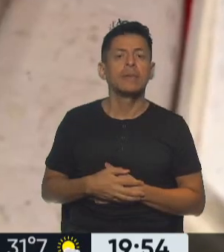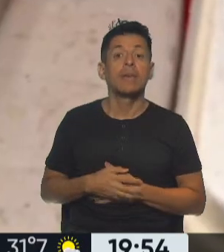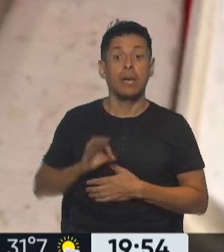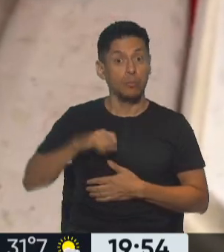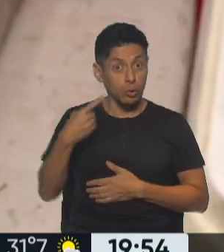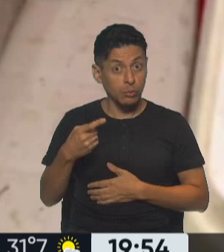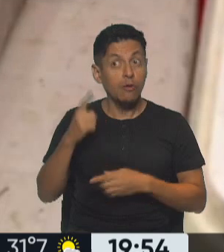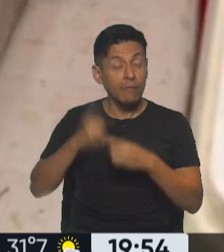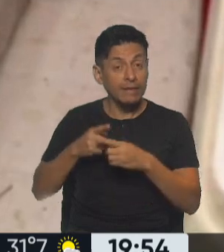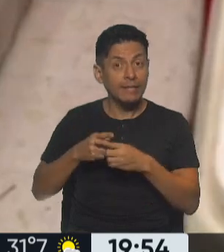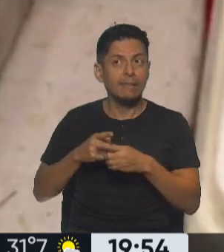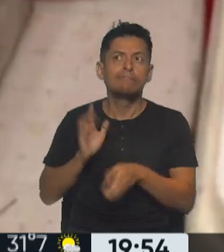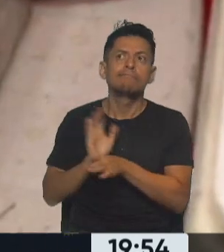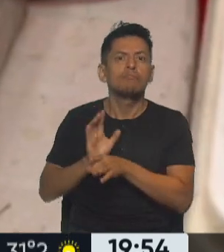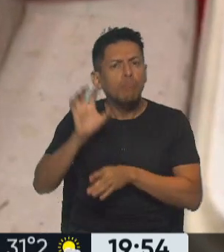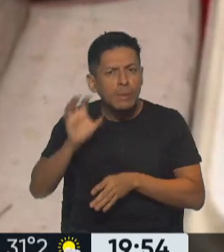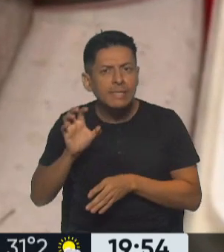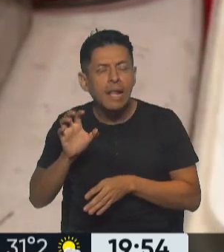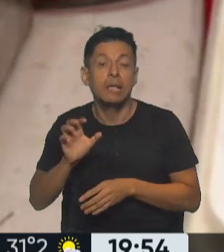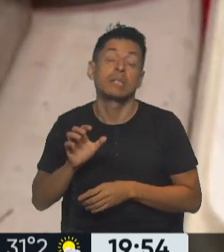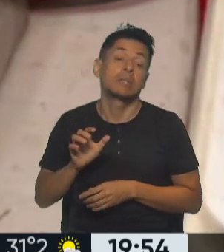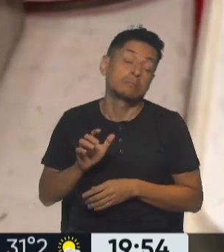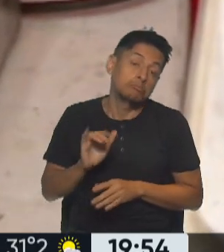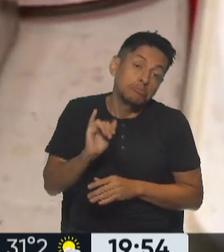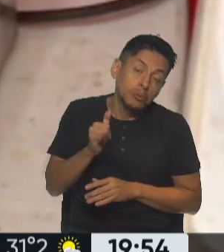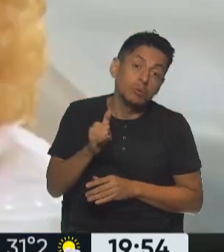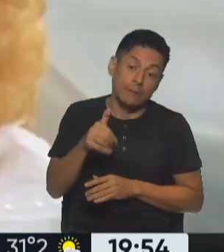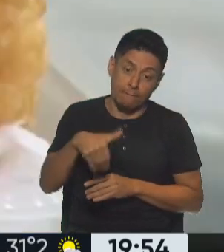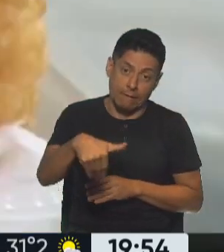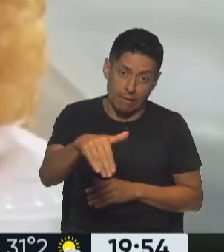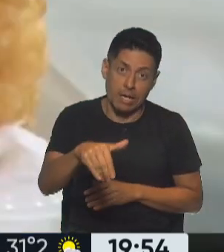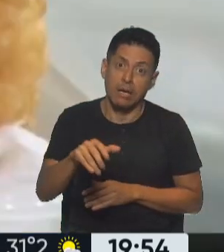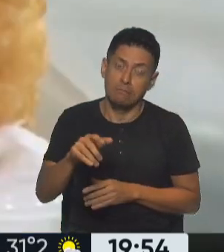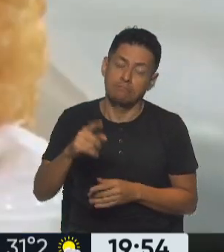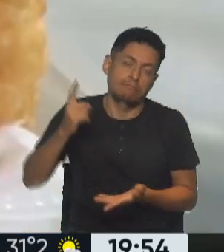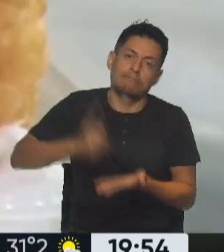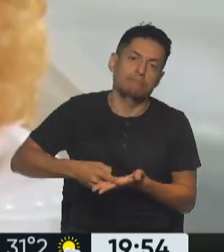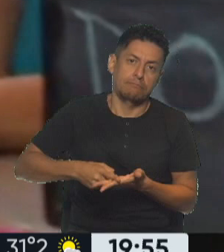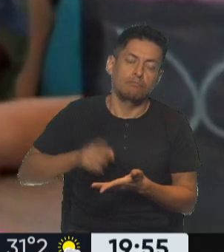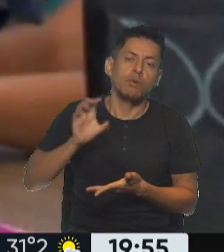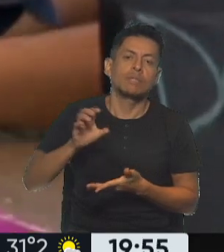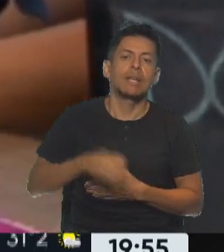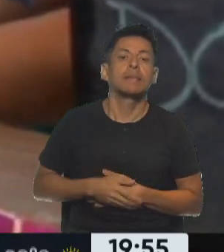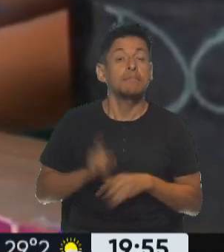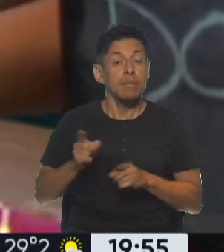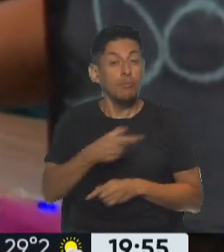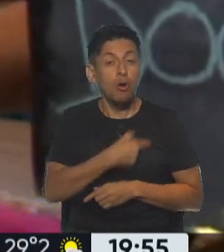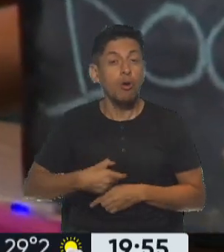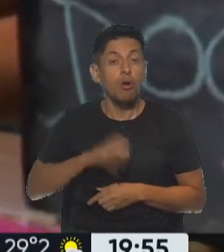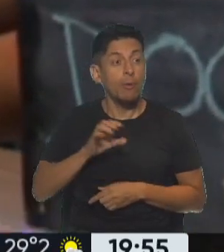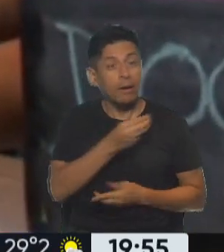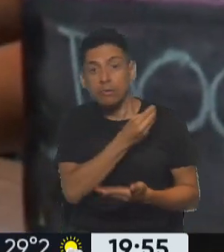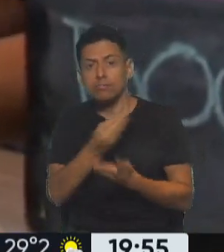provincial? Y veremos, sí, el camino a provincial va. Pero lo más importante es que hasta el mismo gobernador se presentó,